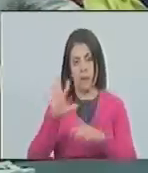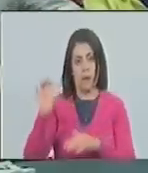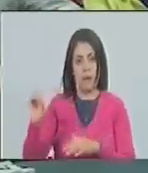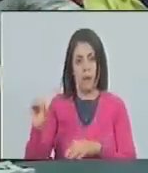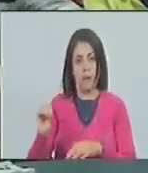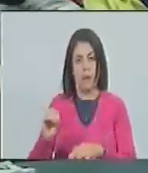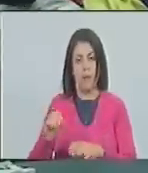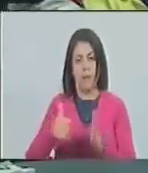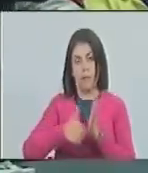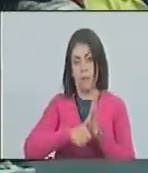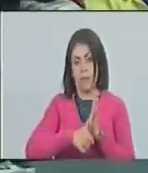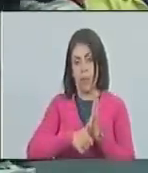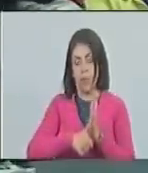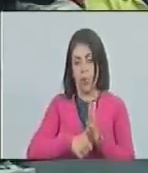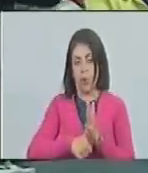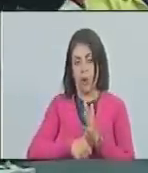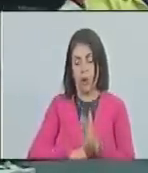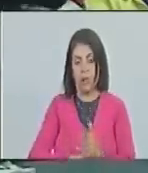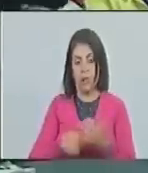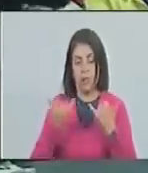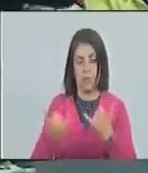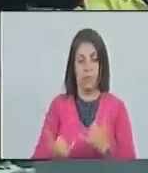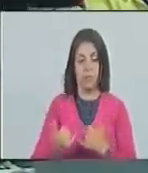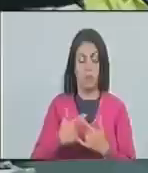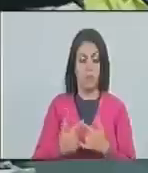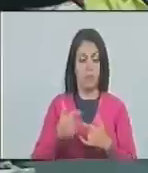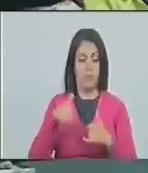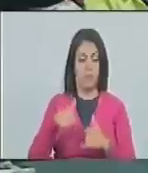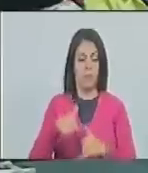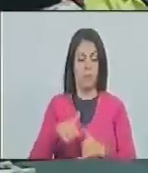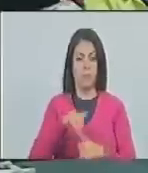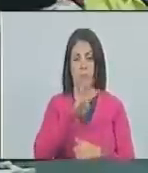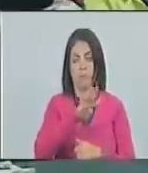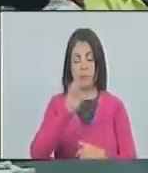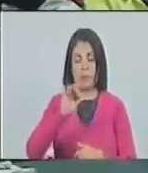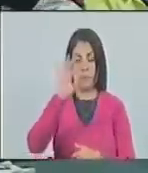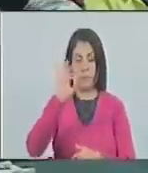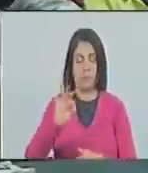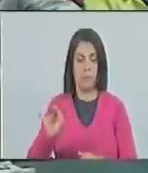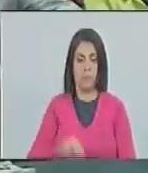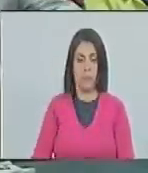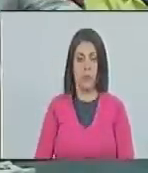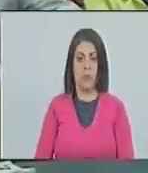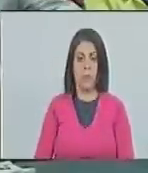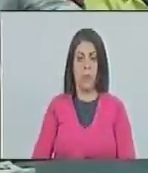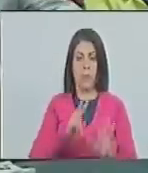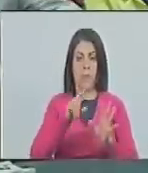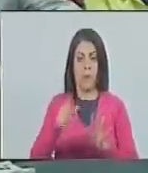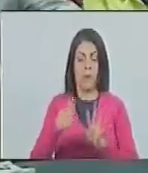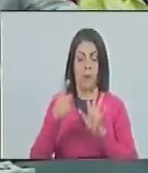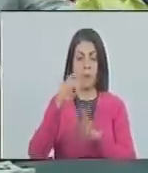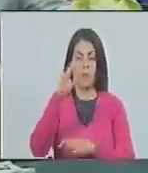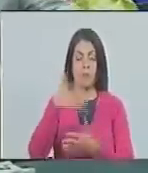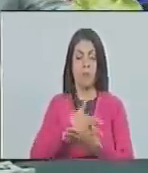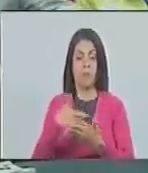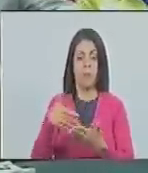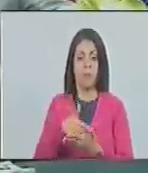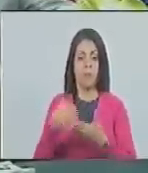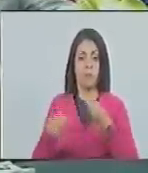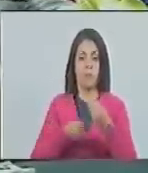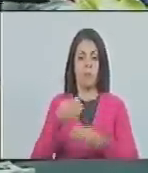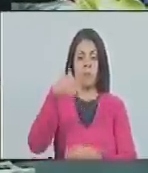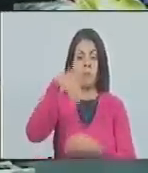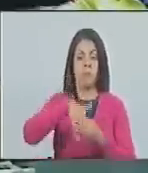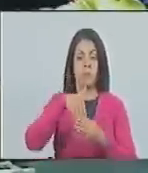18.918.950 cédulas laminadas. Ahora, de esos, el 40%, es decir, 7,6 millones, tenían edad de